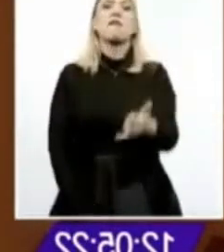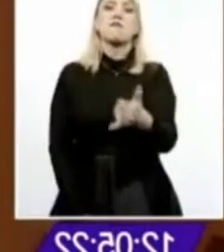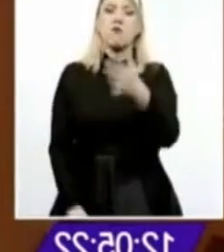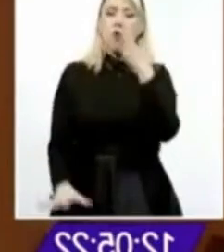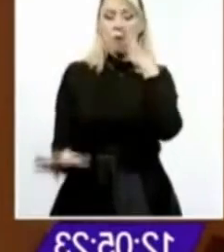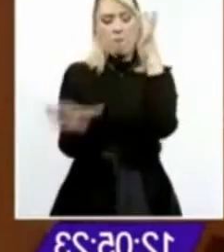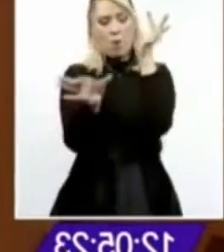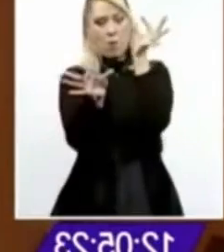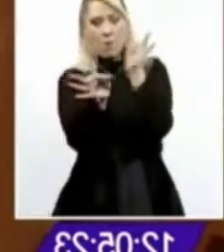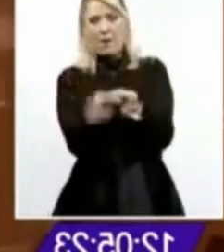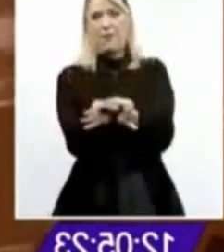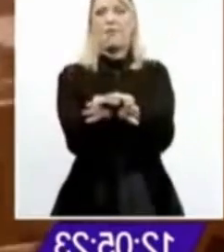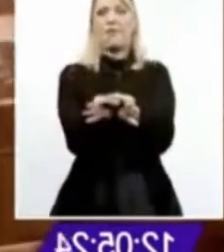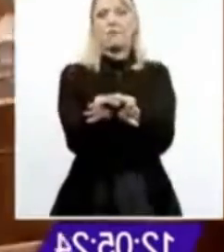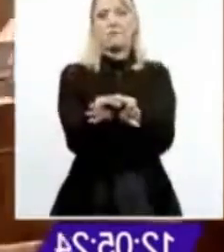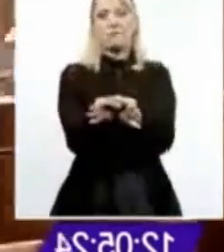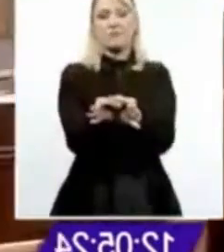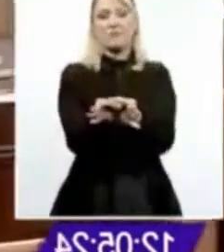compromiso.